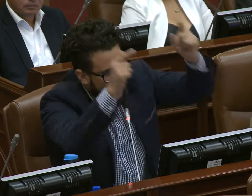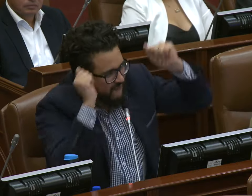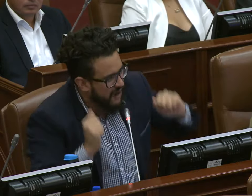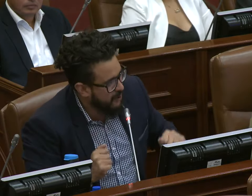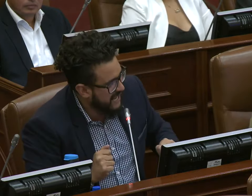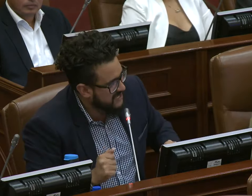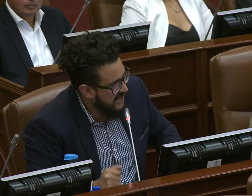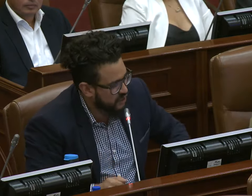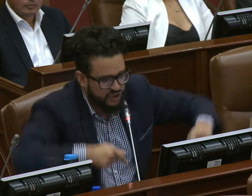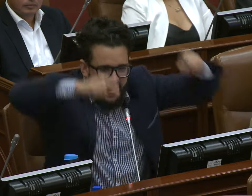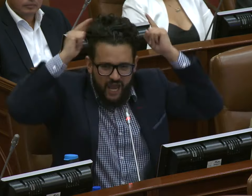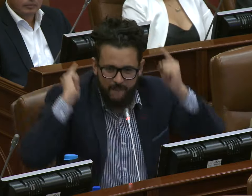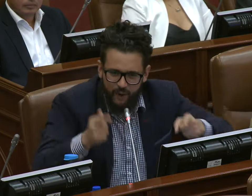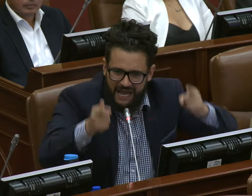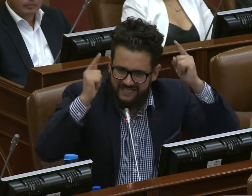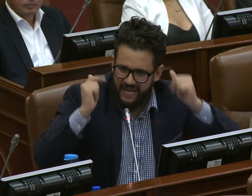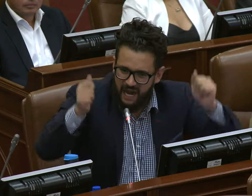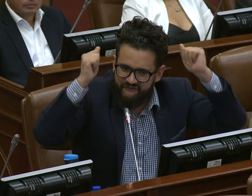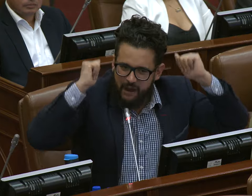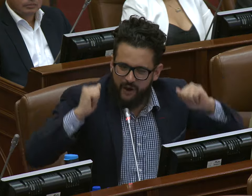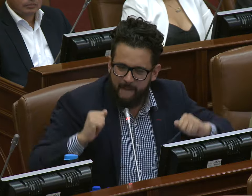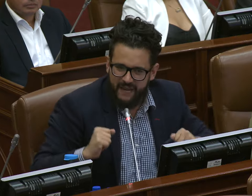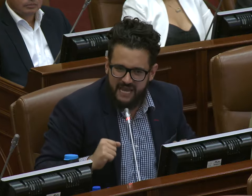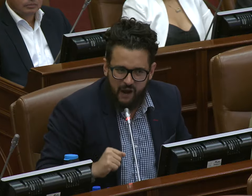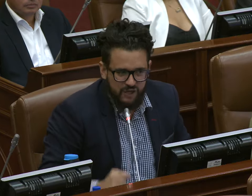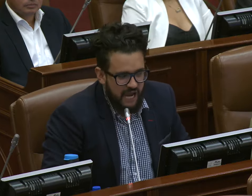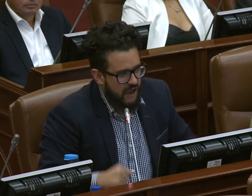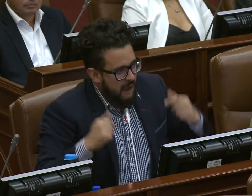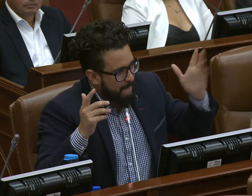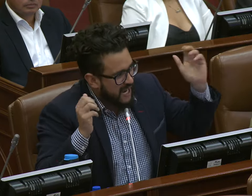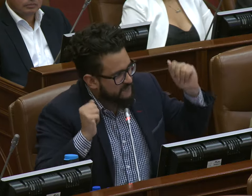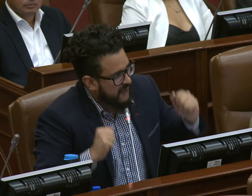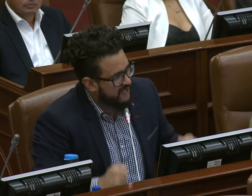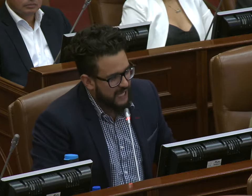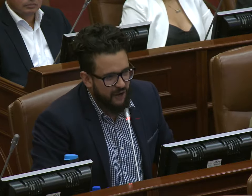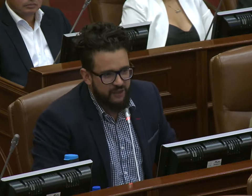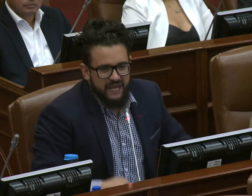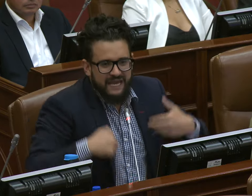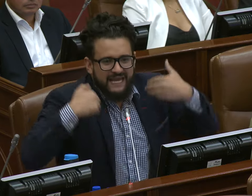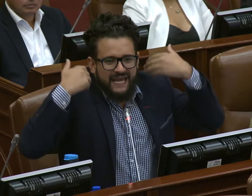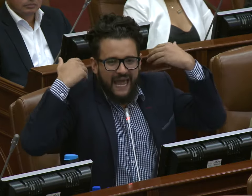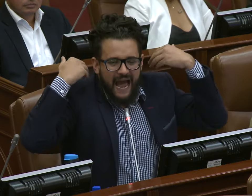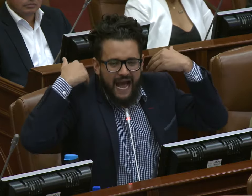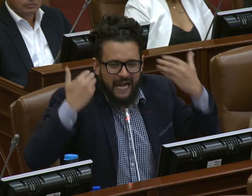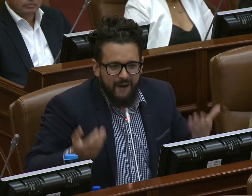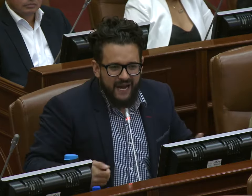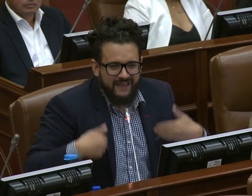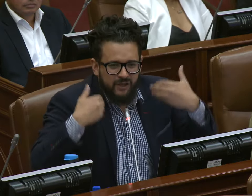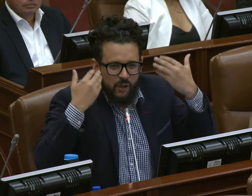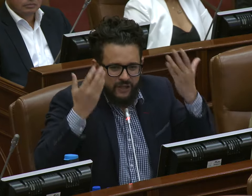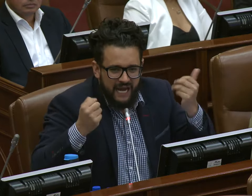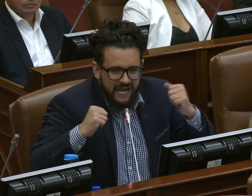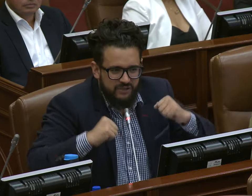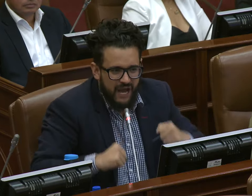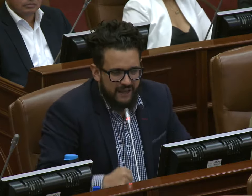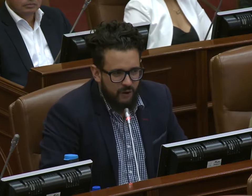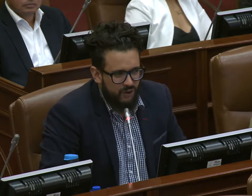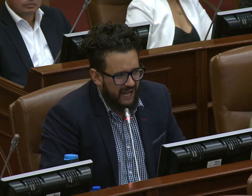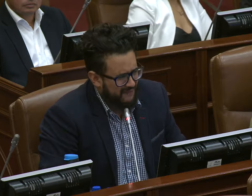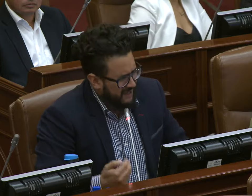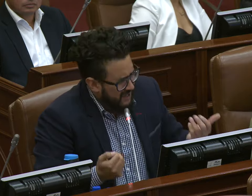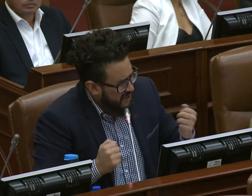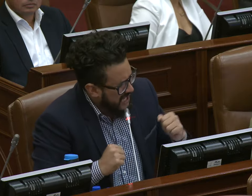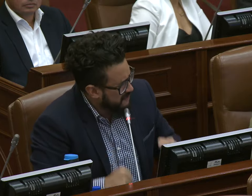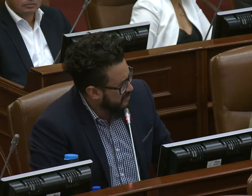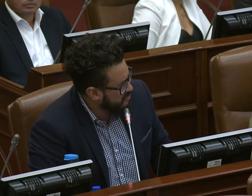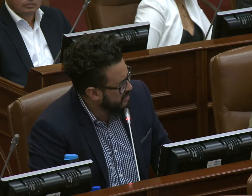por hacerle el favor a Santos y por hacerle el favor a Peña loa pues permitieron que acabaran de endeudar a la ciudad